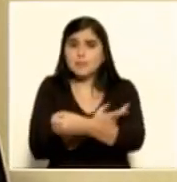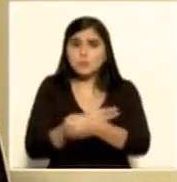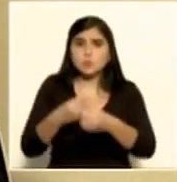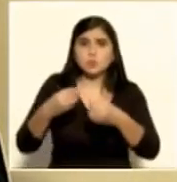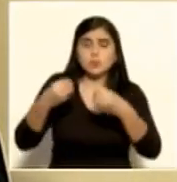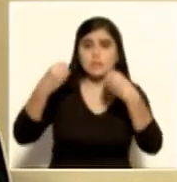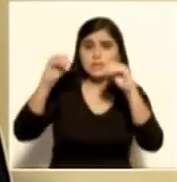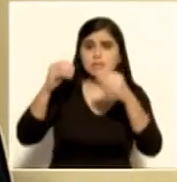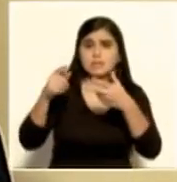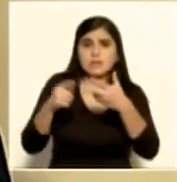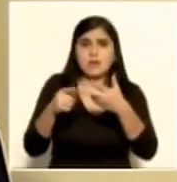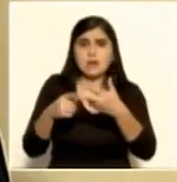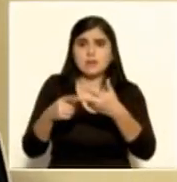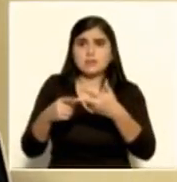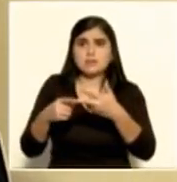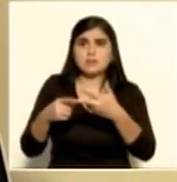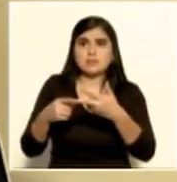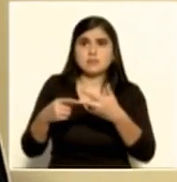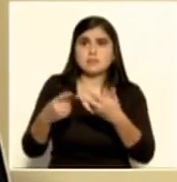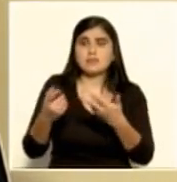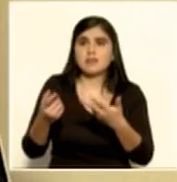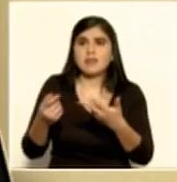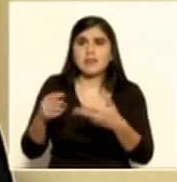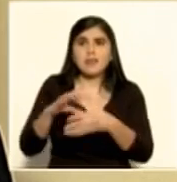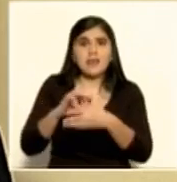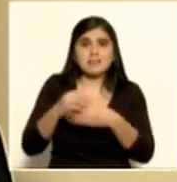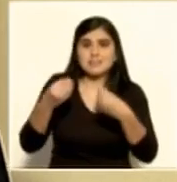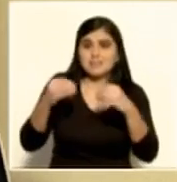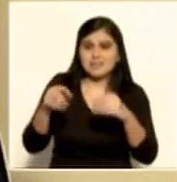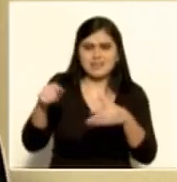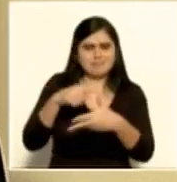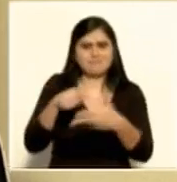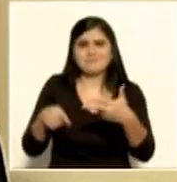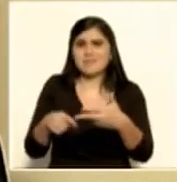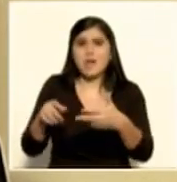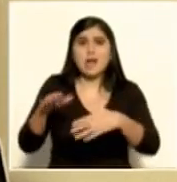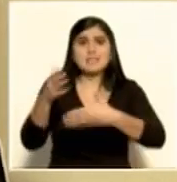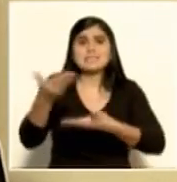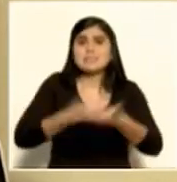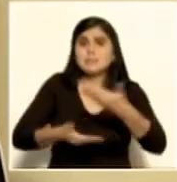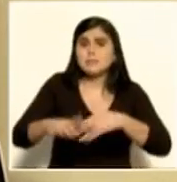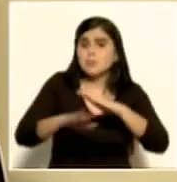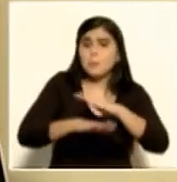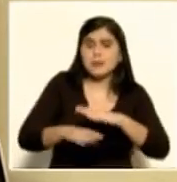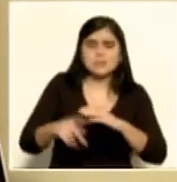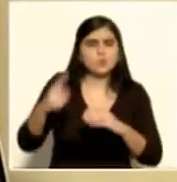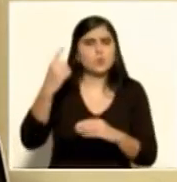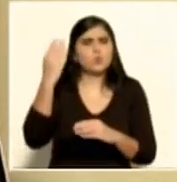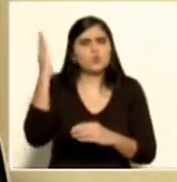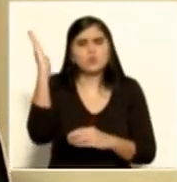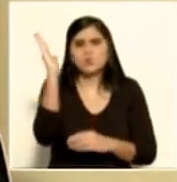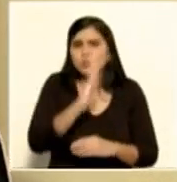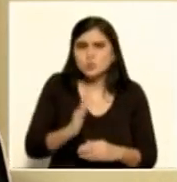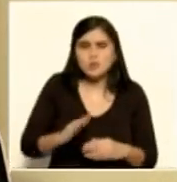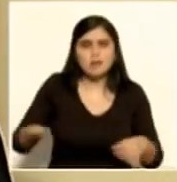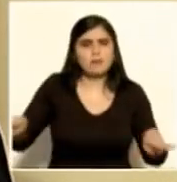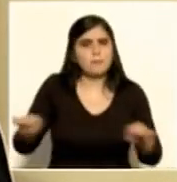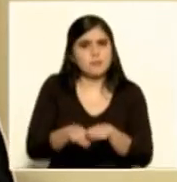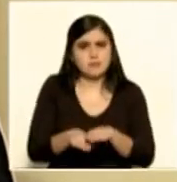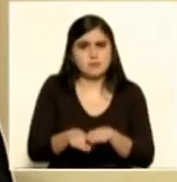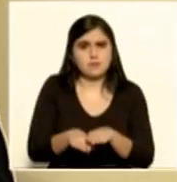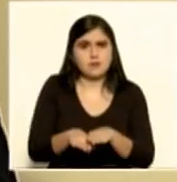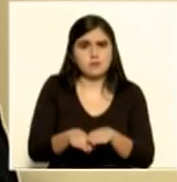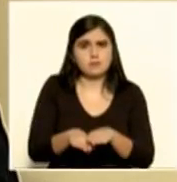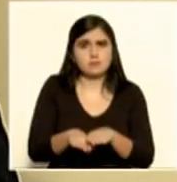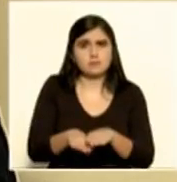salud, eso nunca se va a suspender ni a cerrar. O sea, ahí hay un asunto de balance, de costo-beneficio,